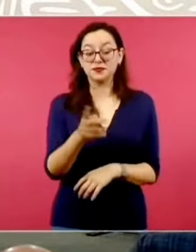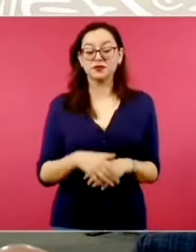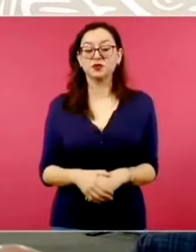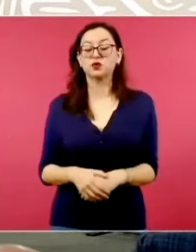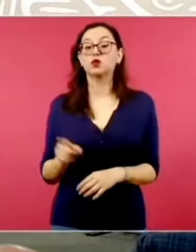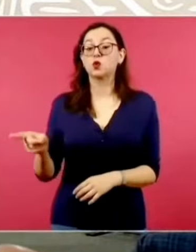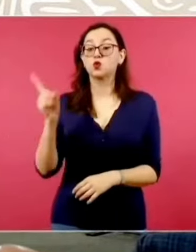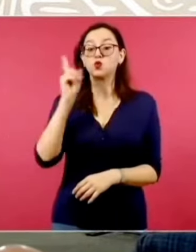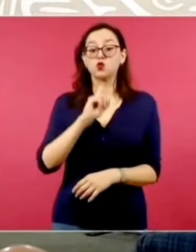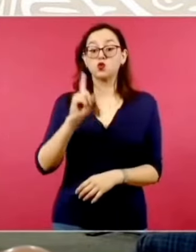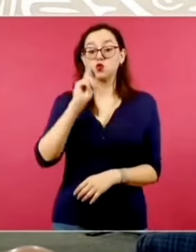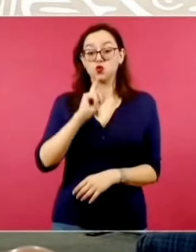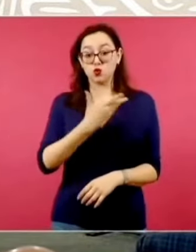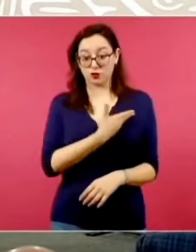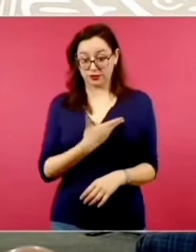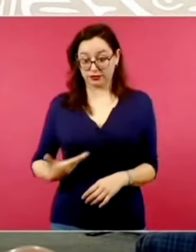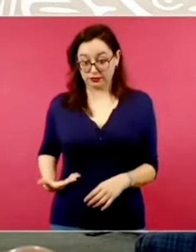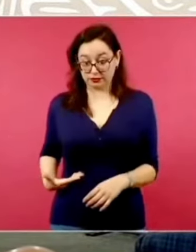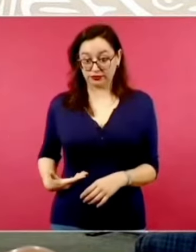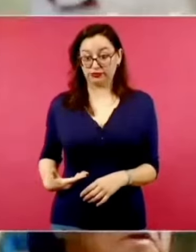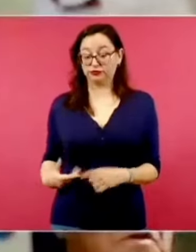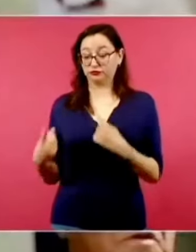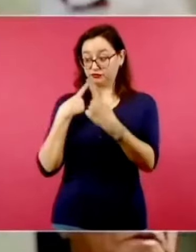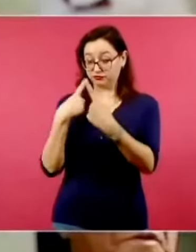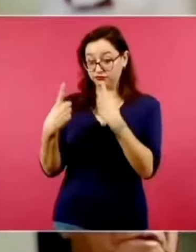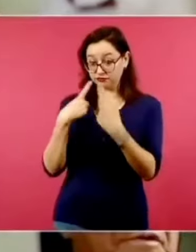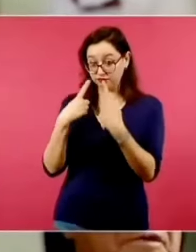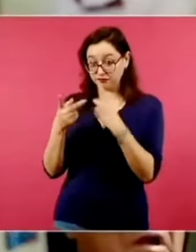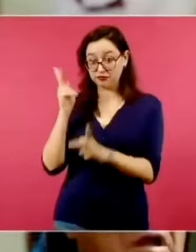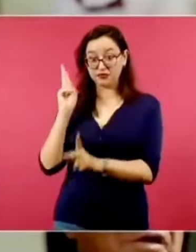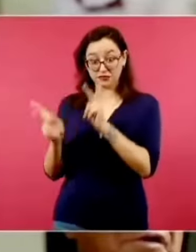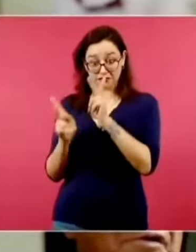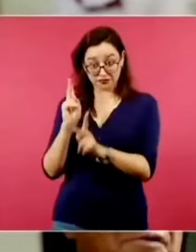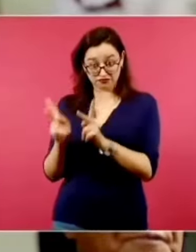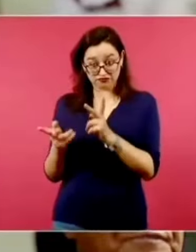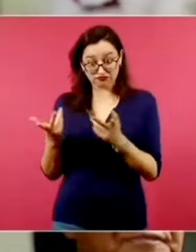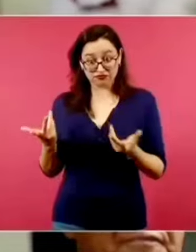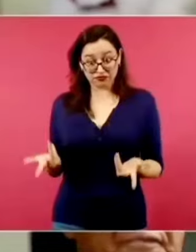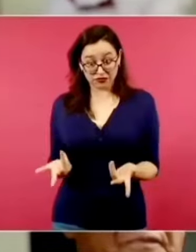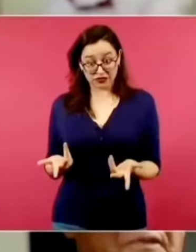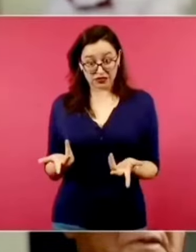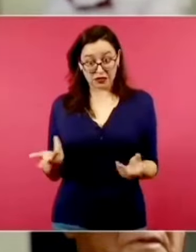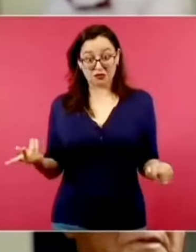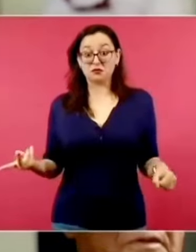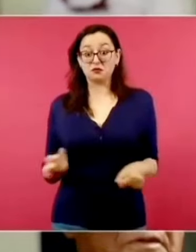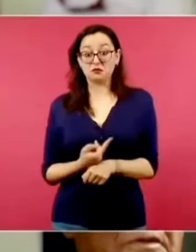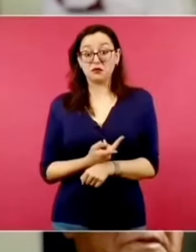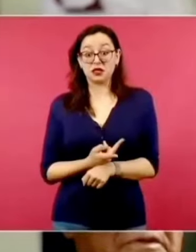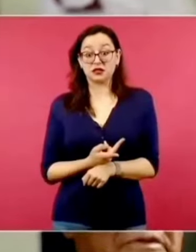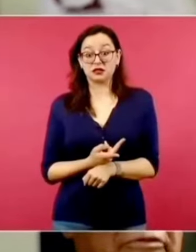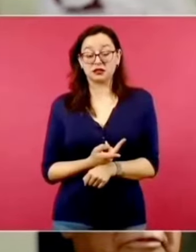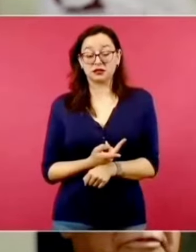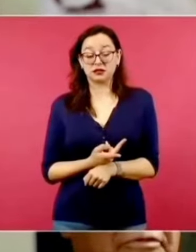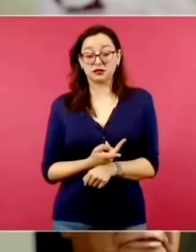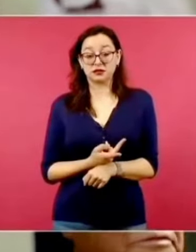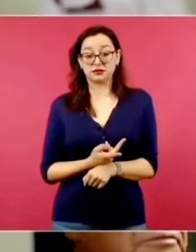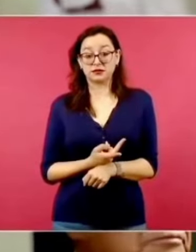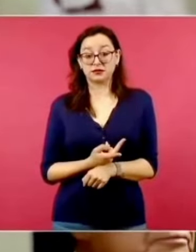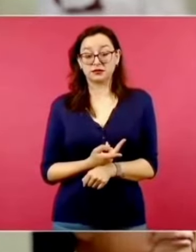presidenta de este tema y Si considera usted que fue una buena